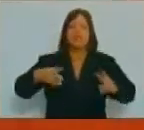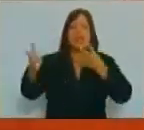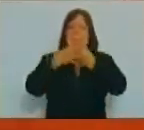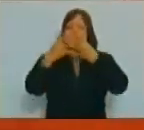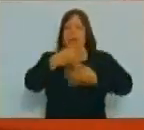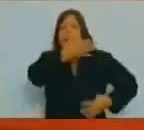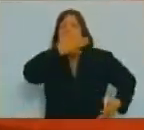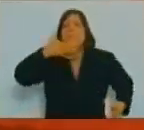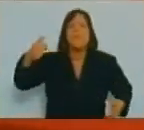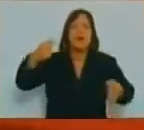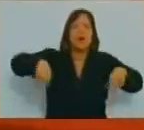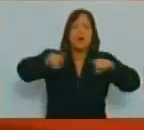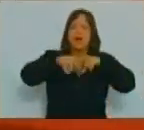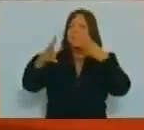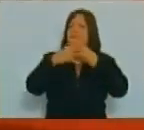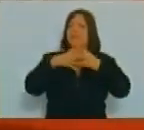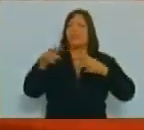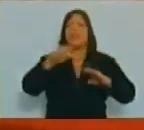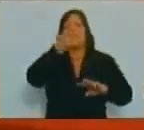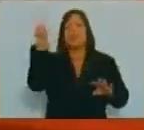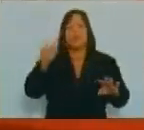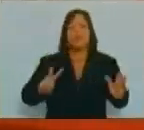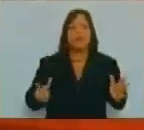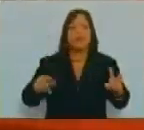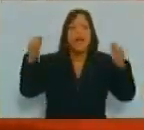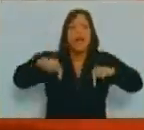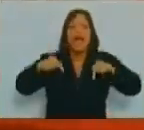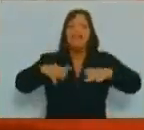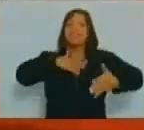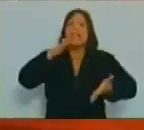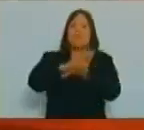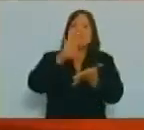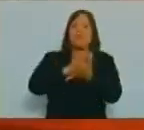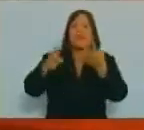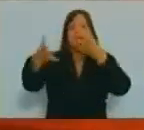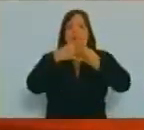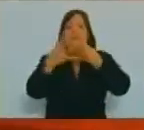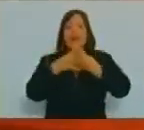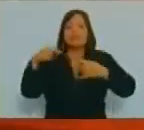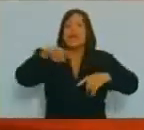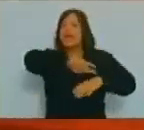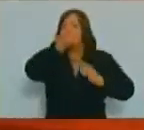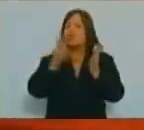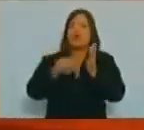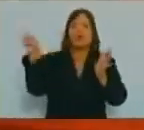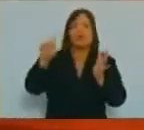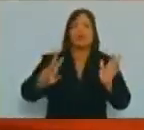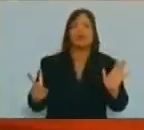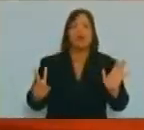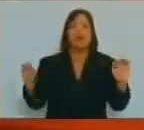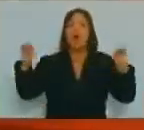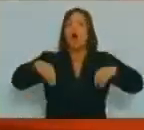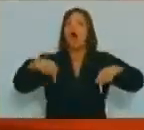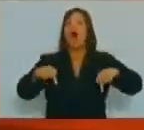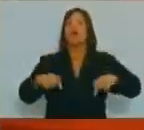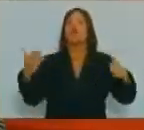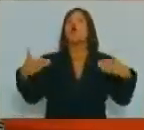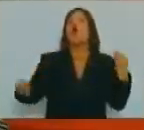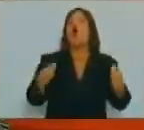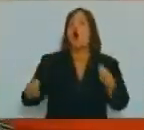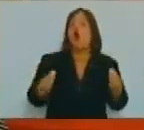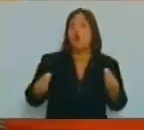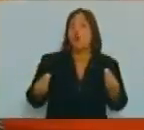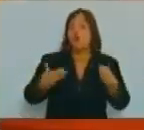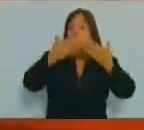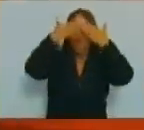penitenciario en las cárceles del país cuando aquí se pacificará en la cárcel de este país y aquí hay que se